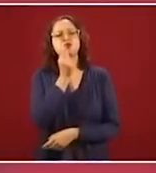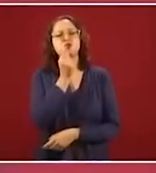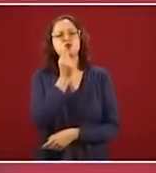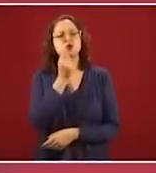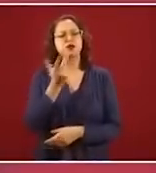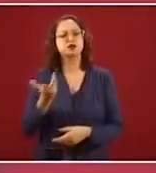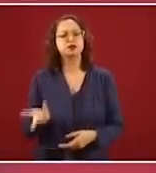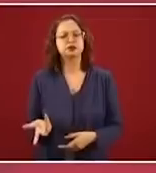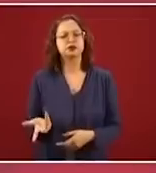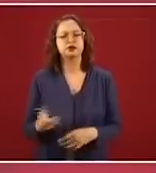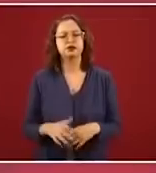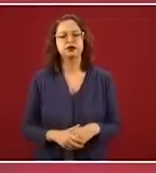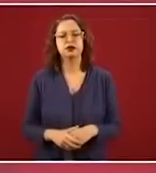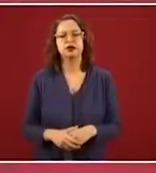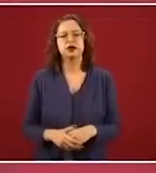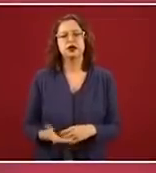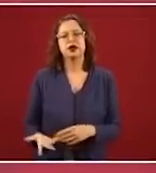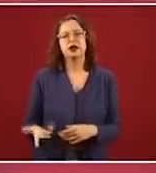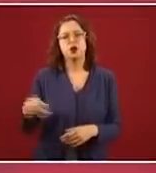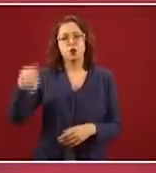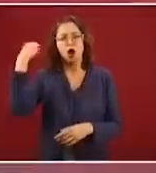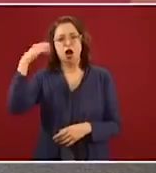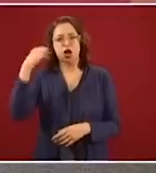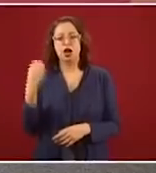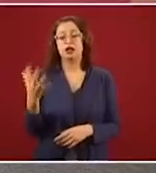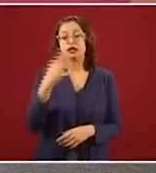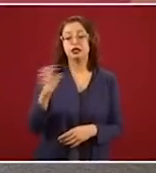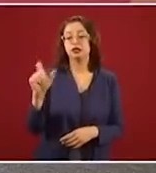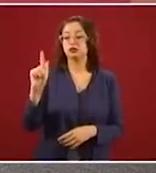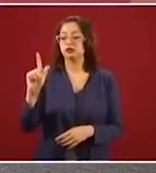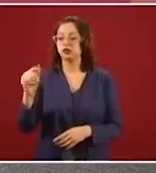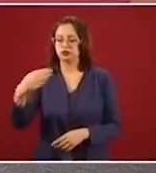De los 570 municipios de Oaxaca,